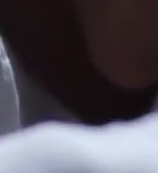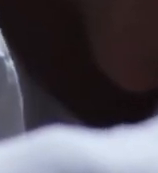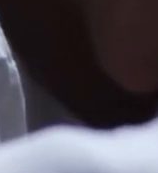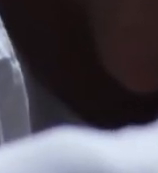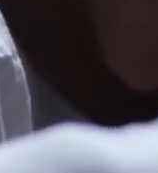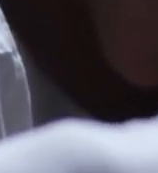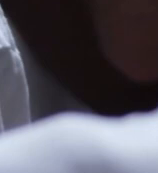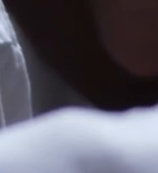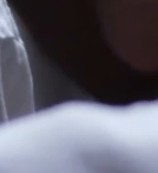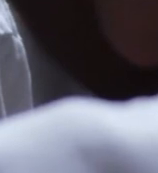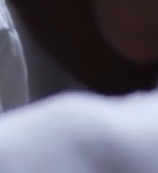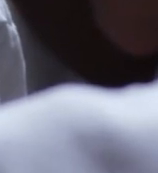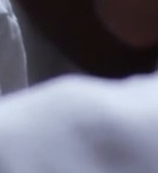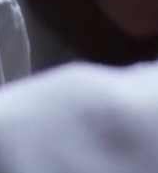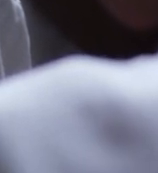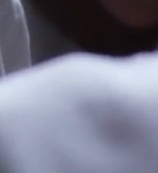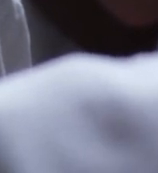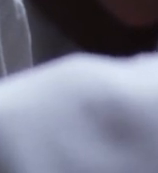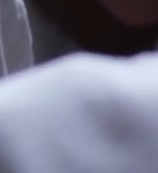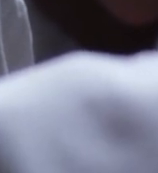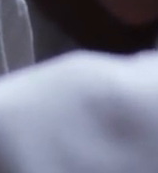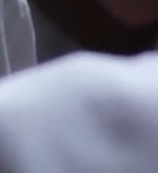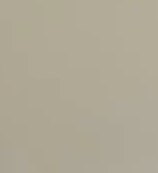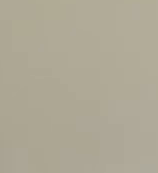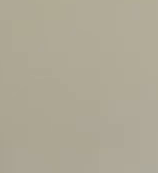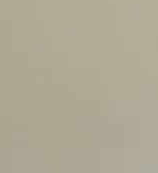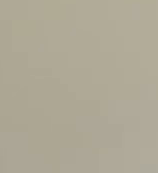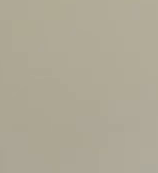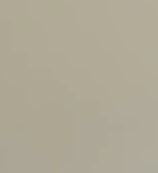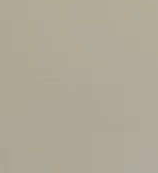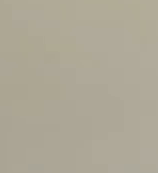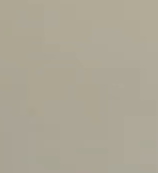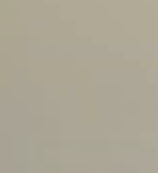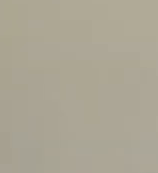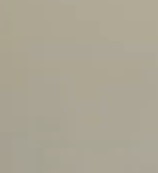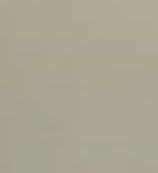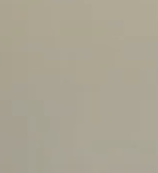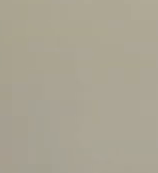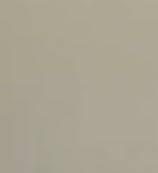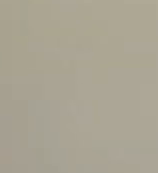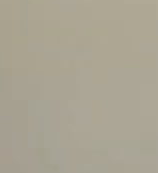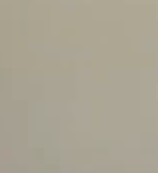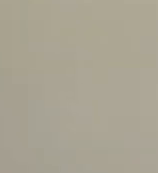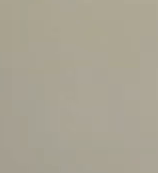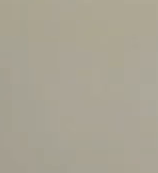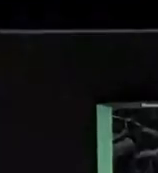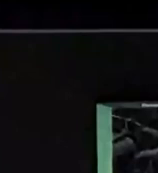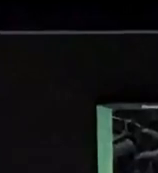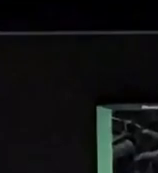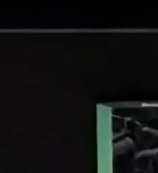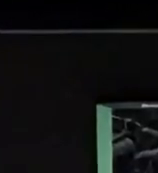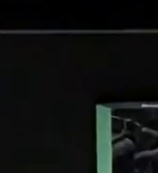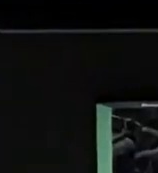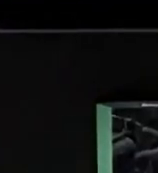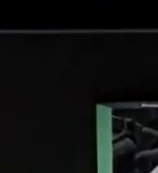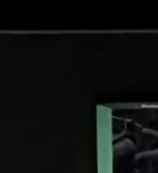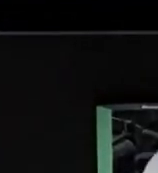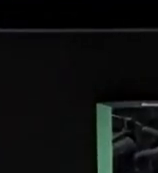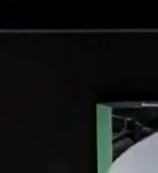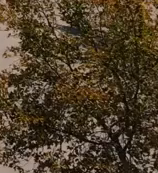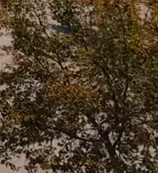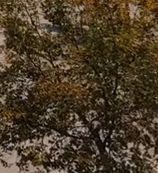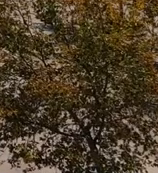las personas tienen el mismo acceso a la tecnología Lo que implica que existan diferencias injustas que generan y amplían la pobreza y la